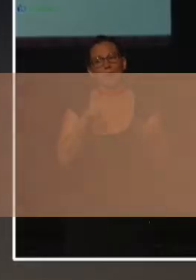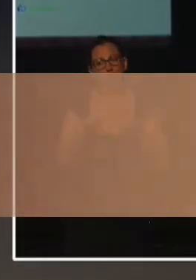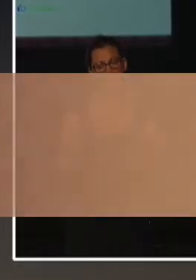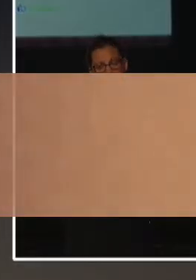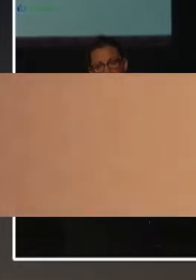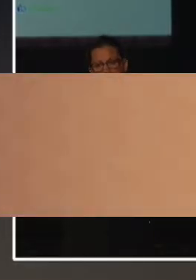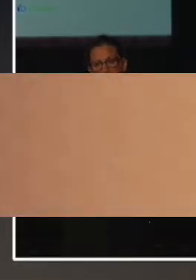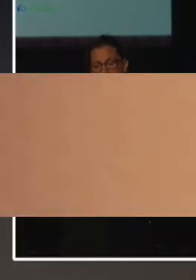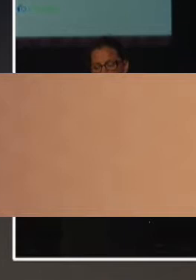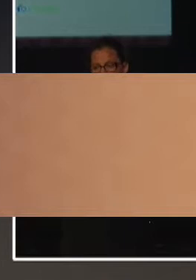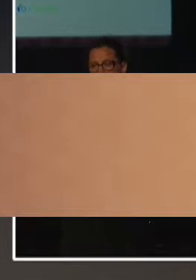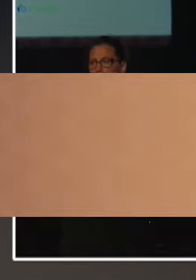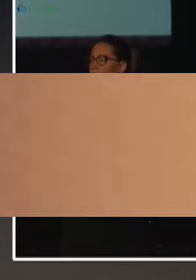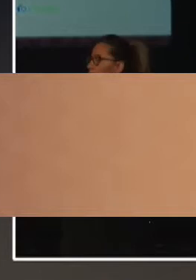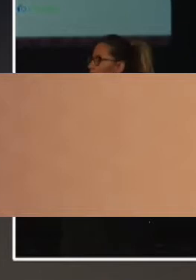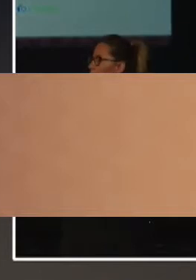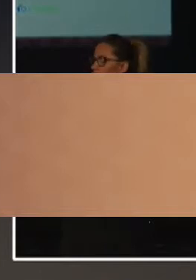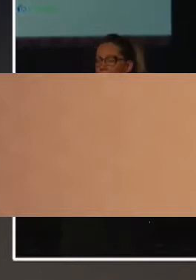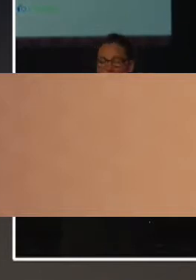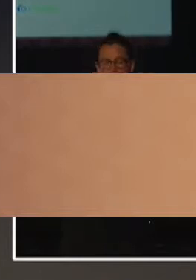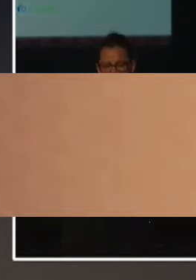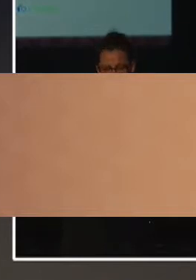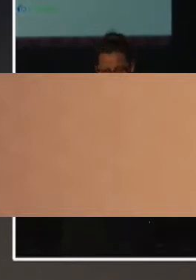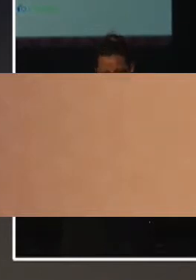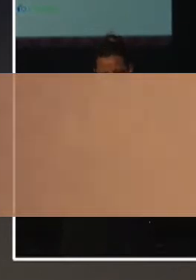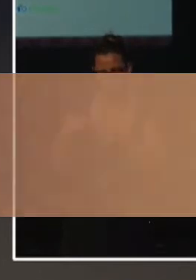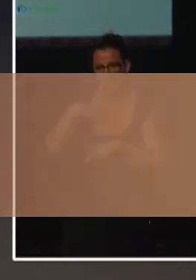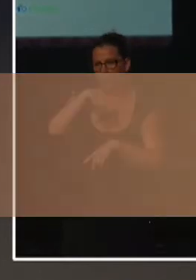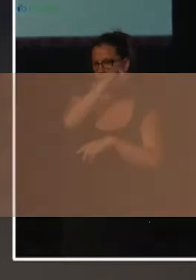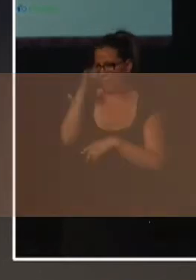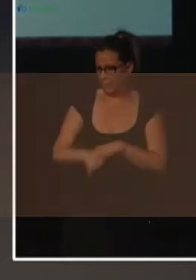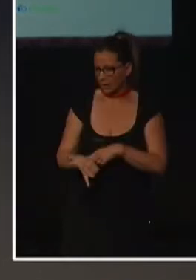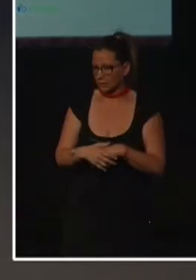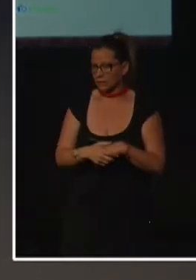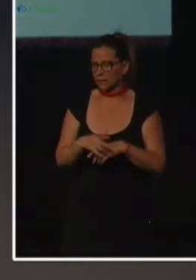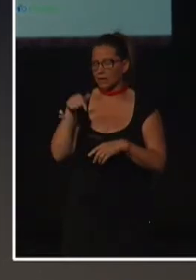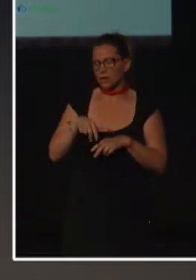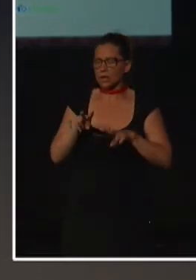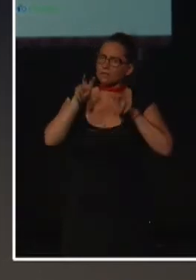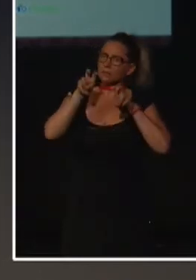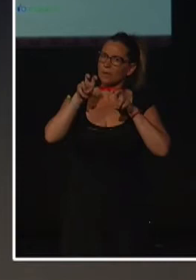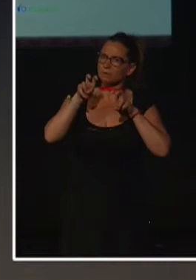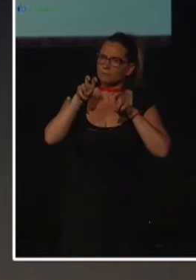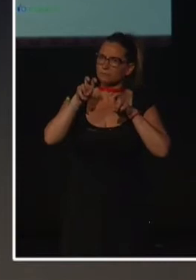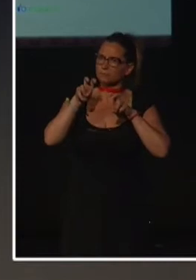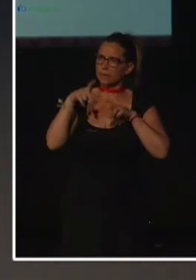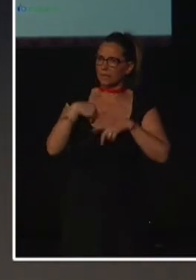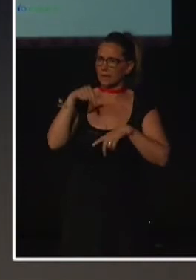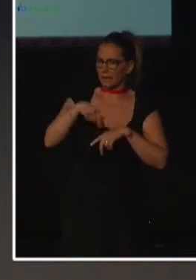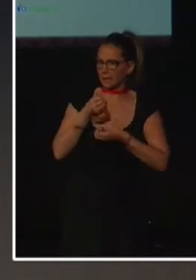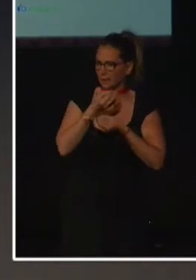año de Renando Cómic, investigador de la Estación Experimental del Zaidín, y hoy nos trae un temita, a ver cómo lo